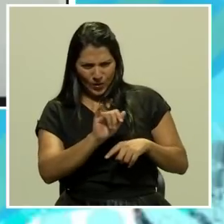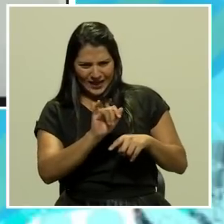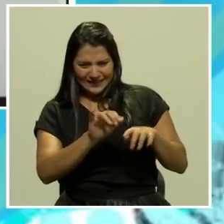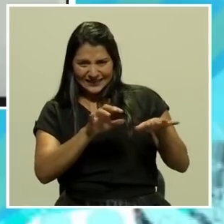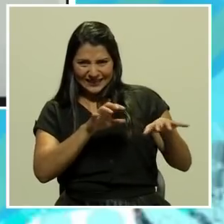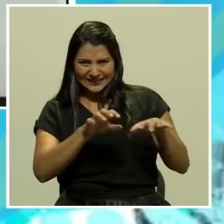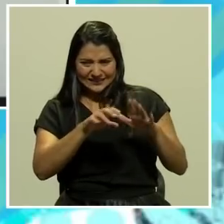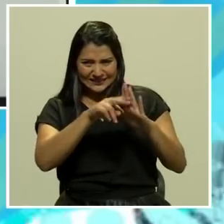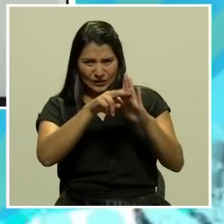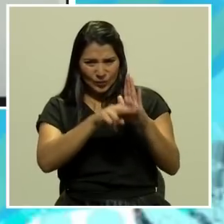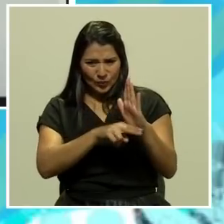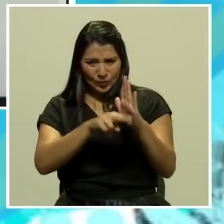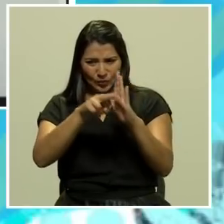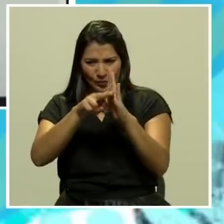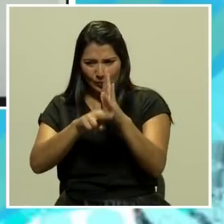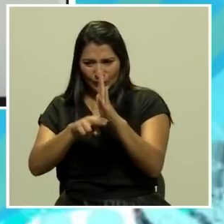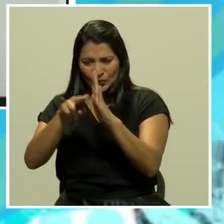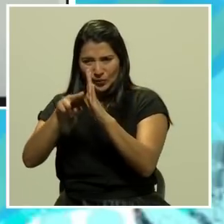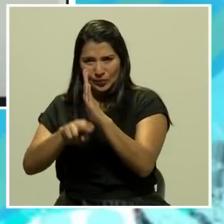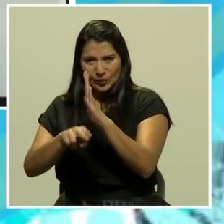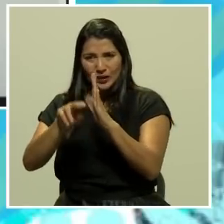la calificación